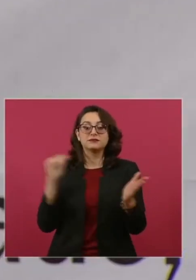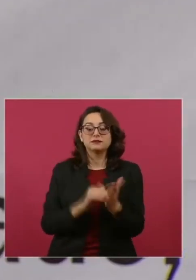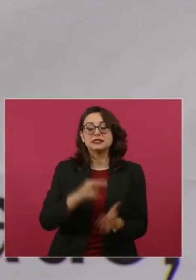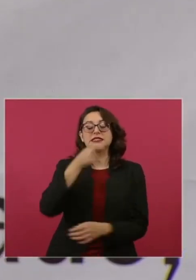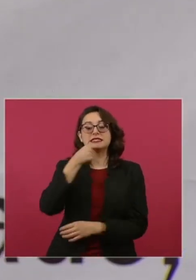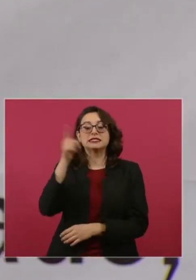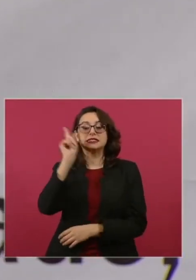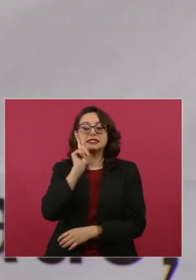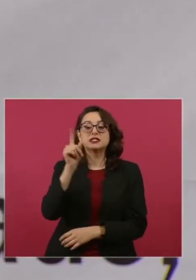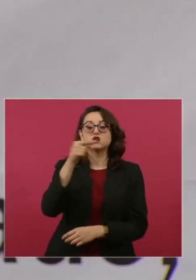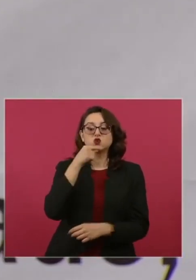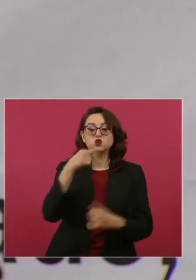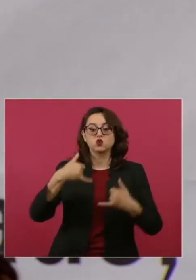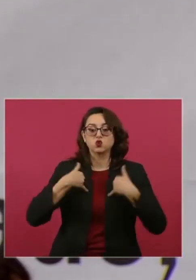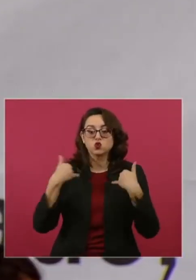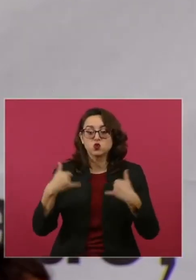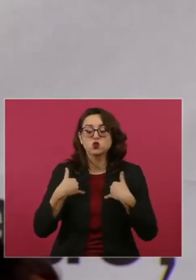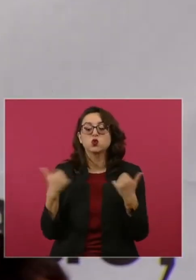almost 2 million